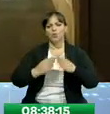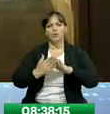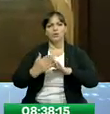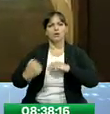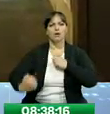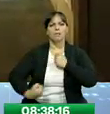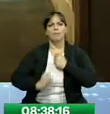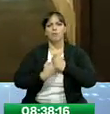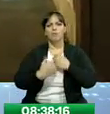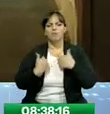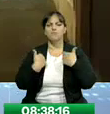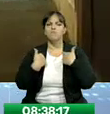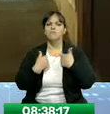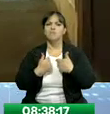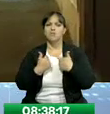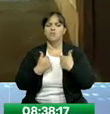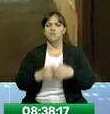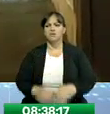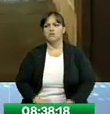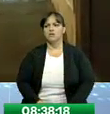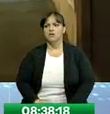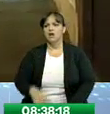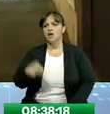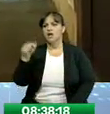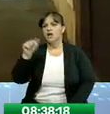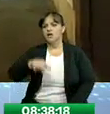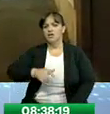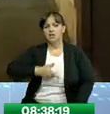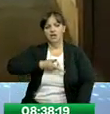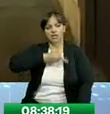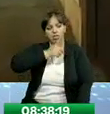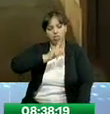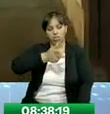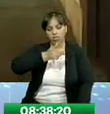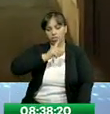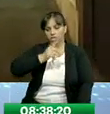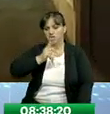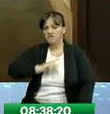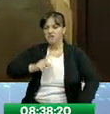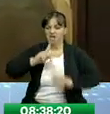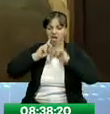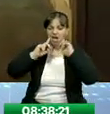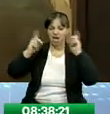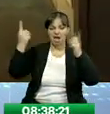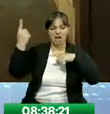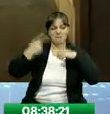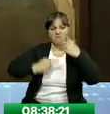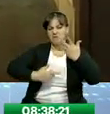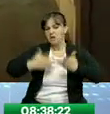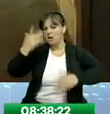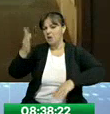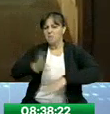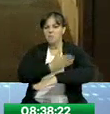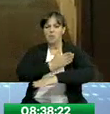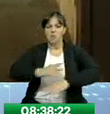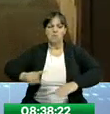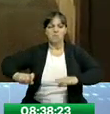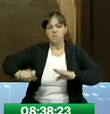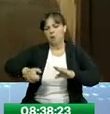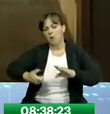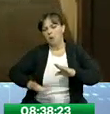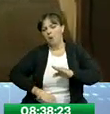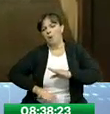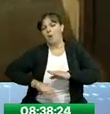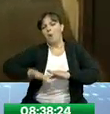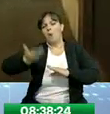favor queremos que esto se termine porque nosotros no podemos dormir tranquilo con nuestras familias porque tenemos que salir a